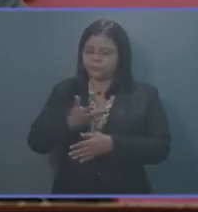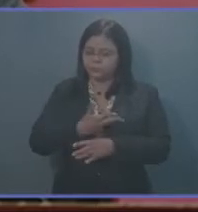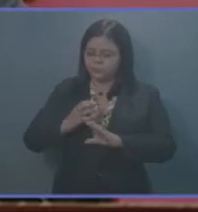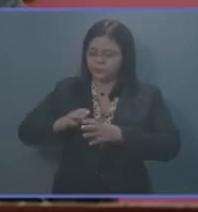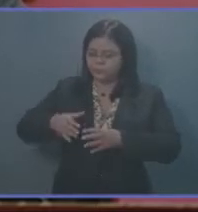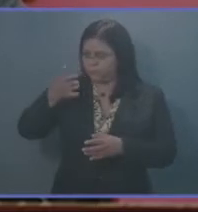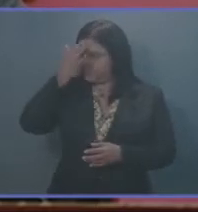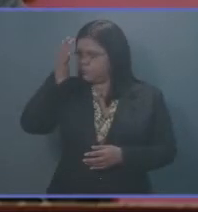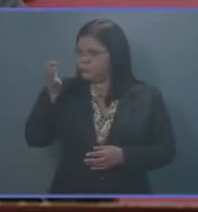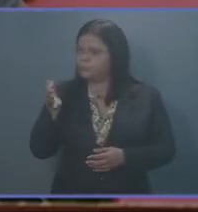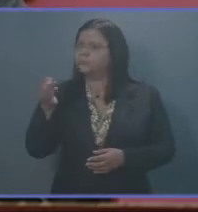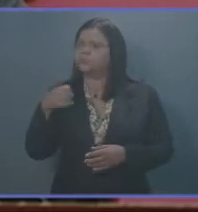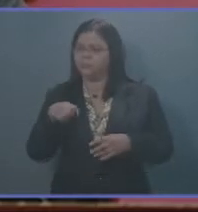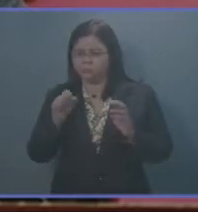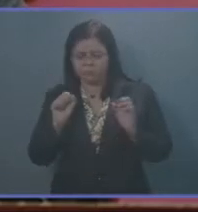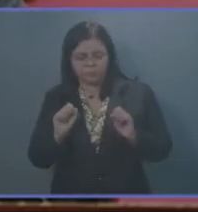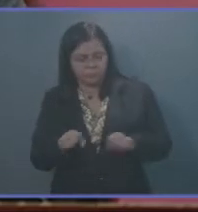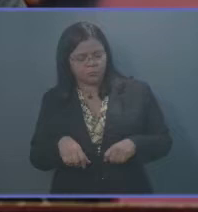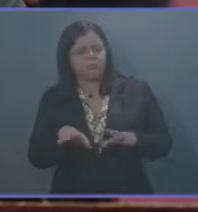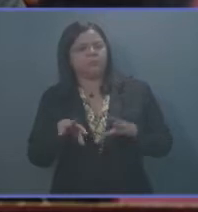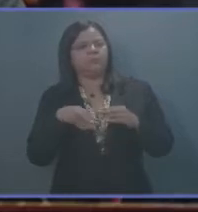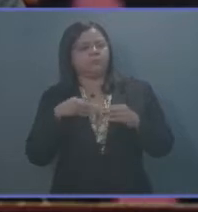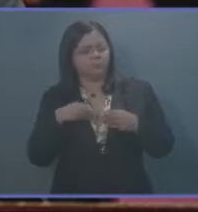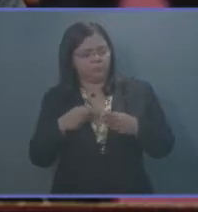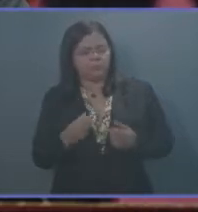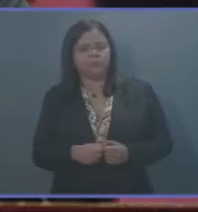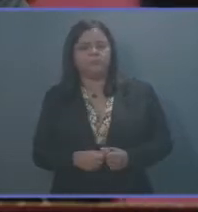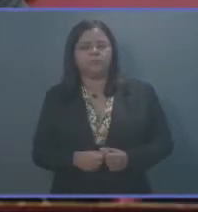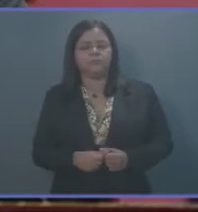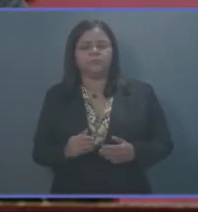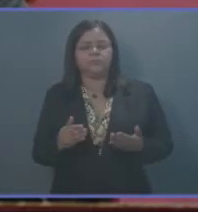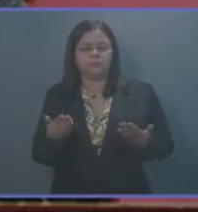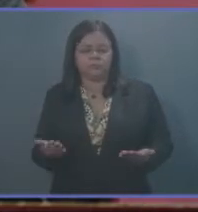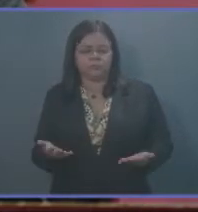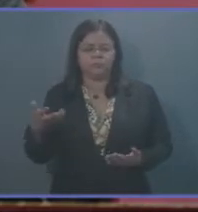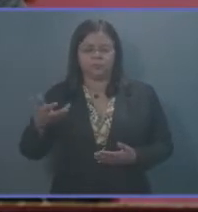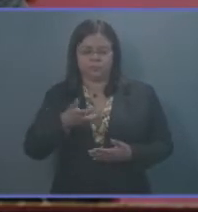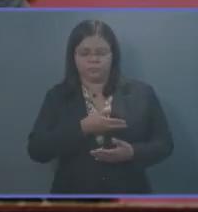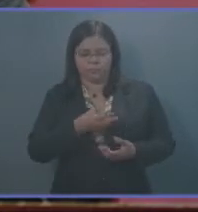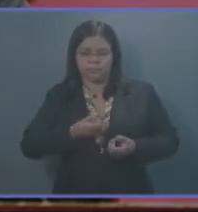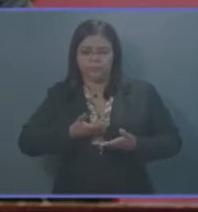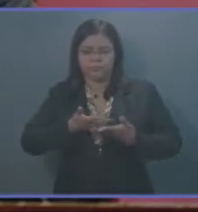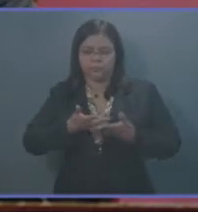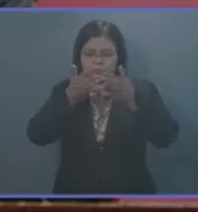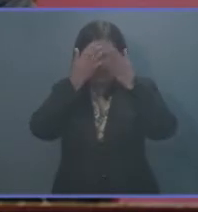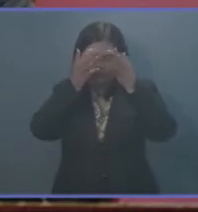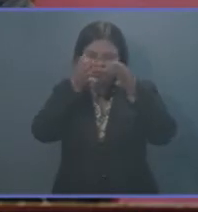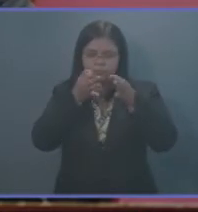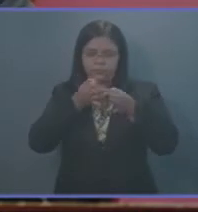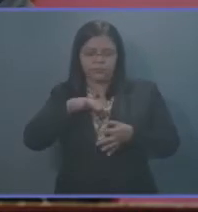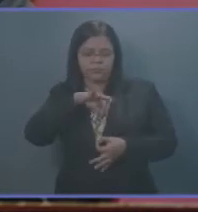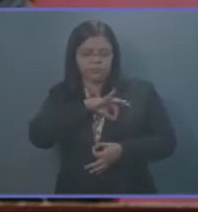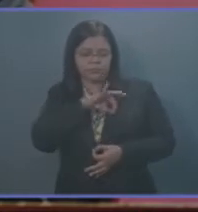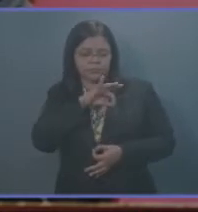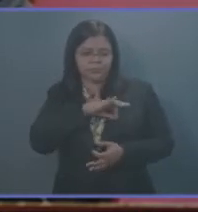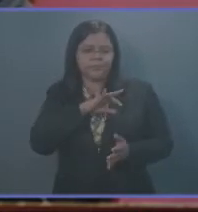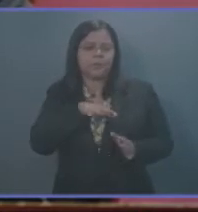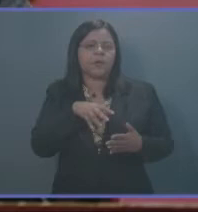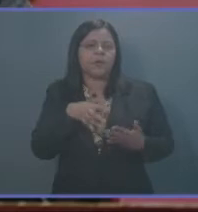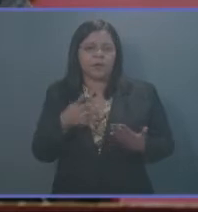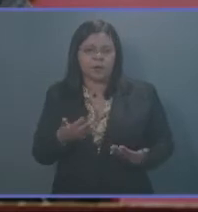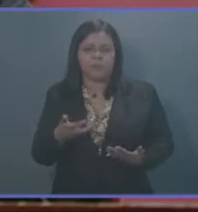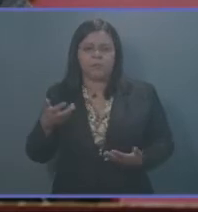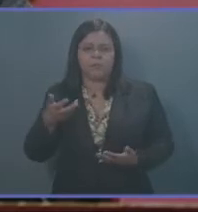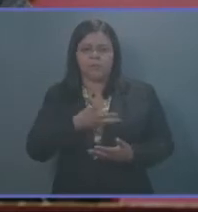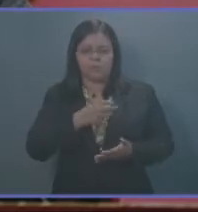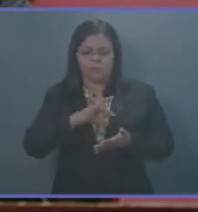estima que es procedente en los términos antes expuestos, por lo que ha concluido emitir dictamen favorable, para lo cual